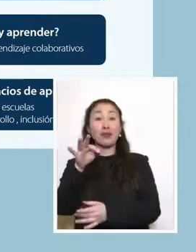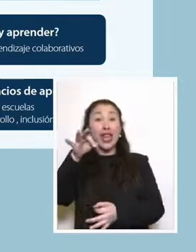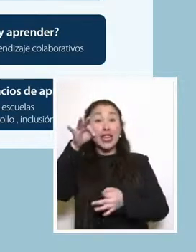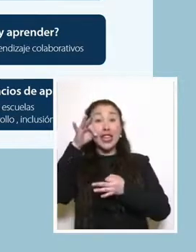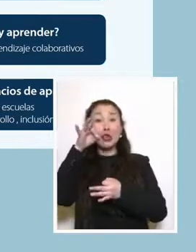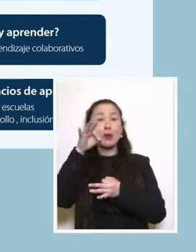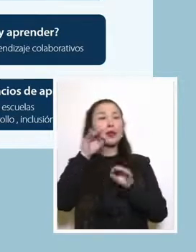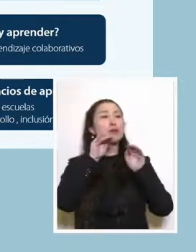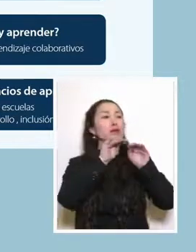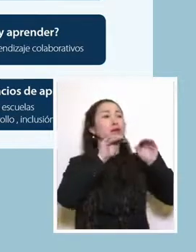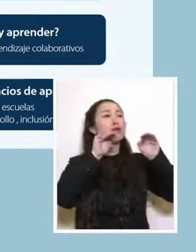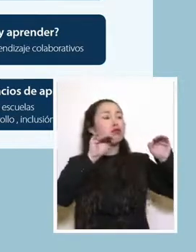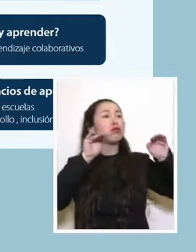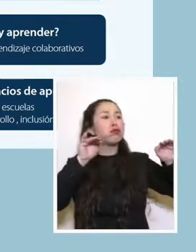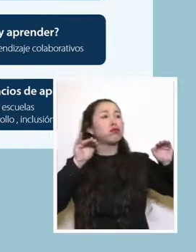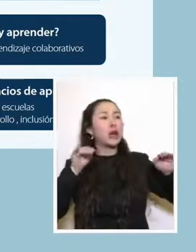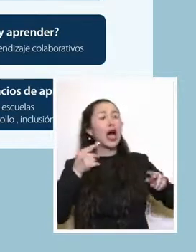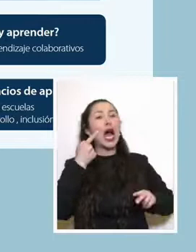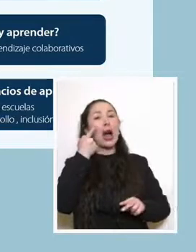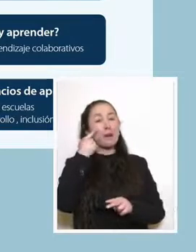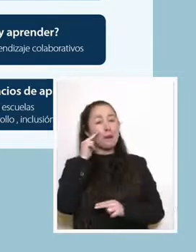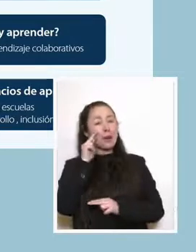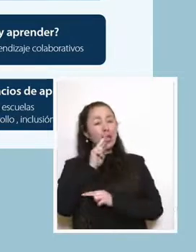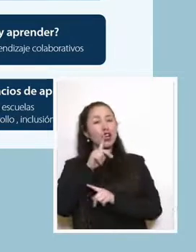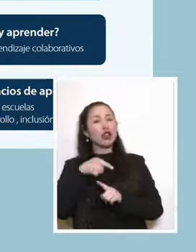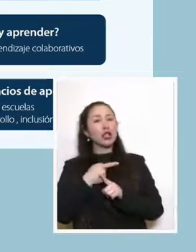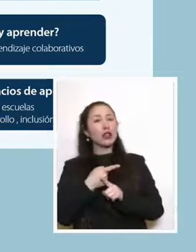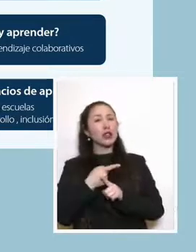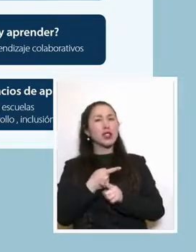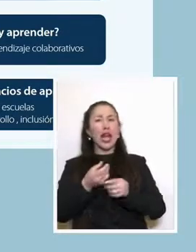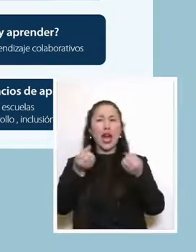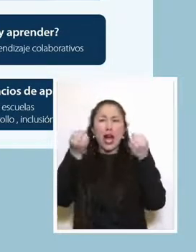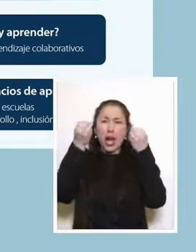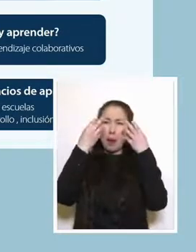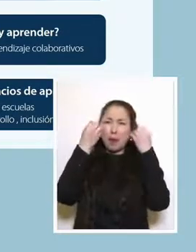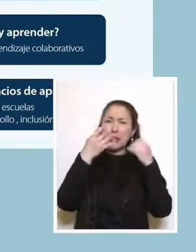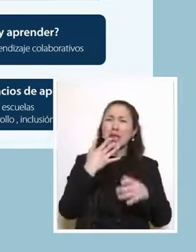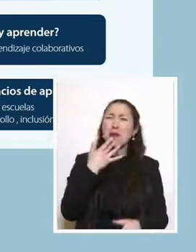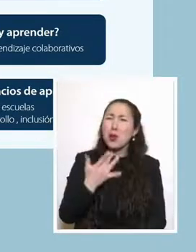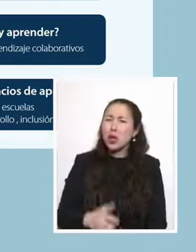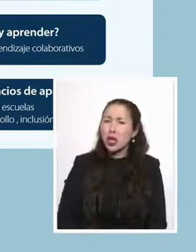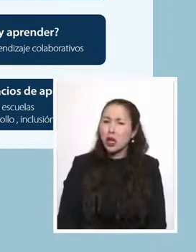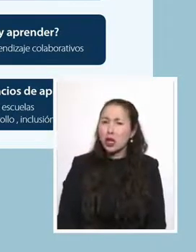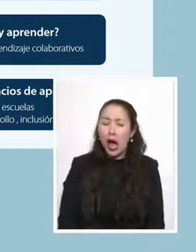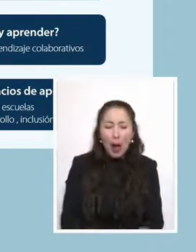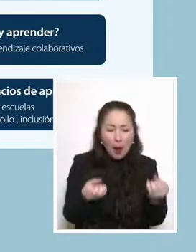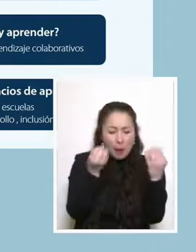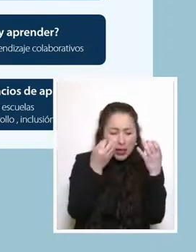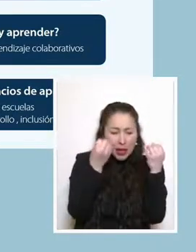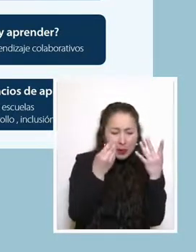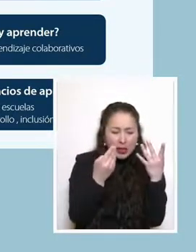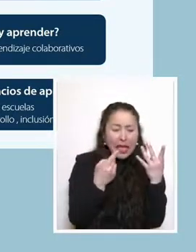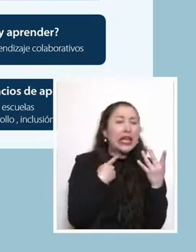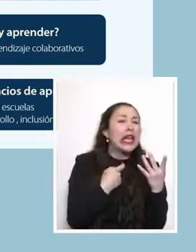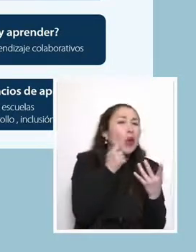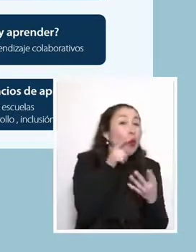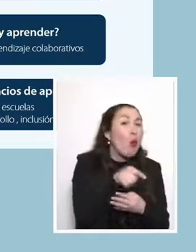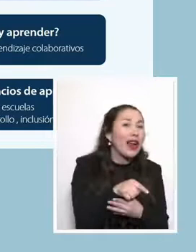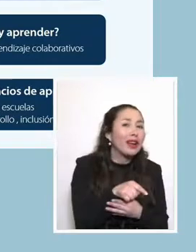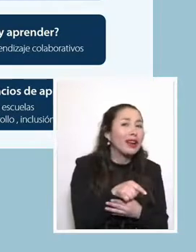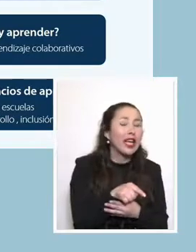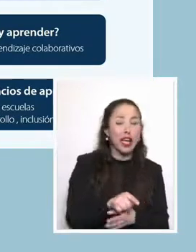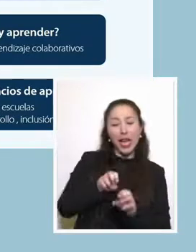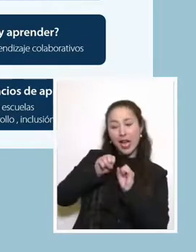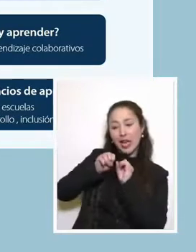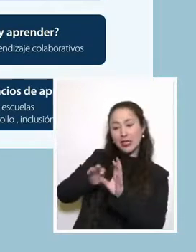a reexaminar por qué aprendemos, qué deberíamos aprender, cómo enseñamos